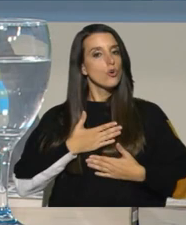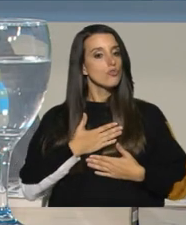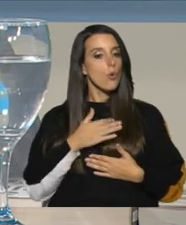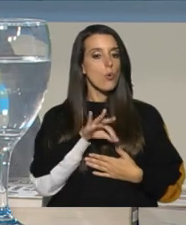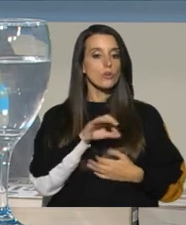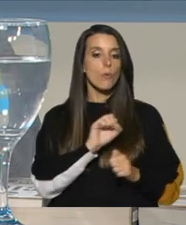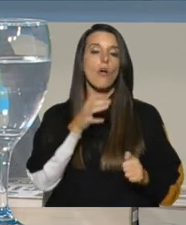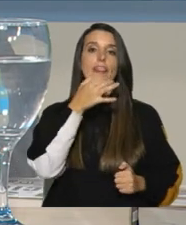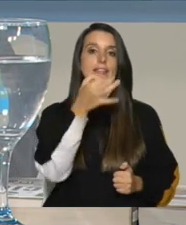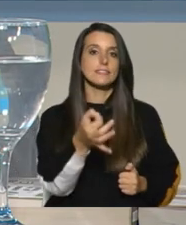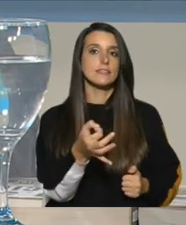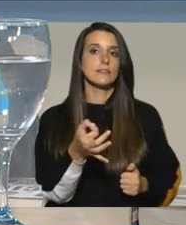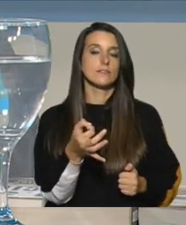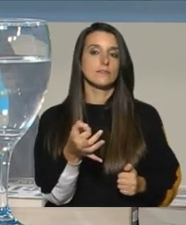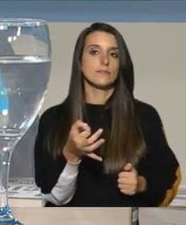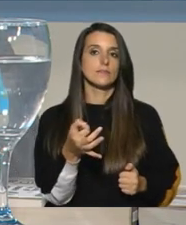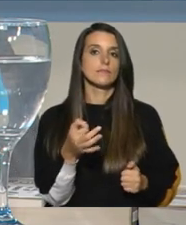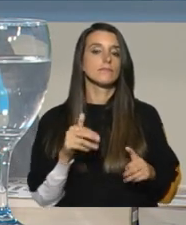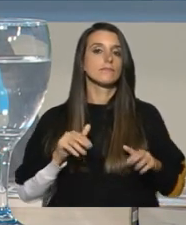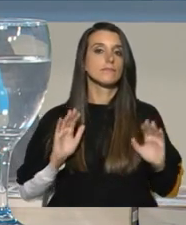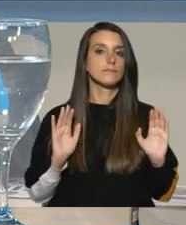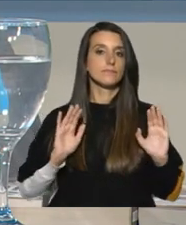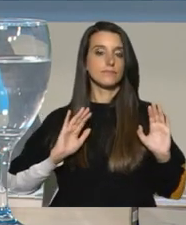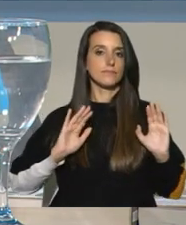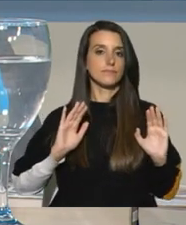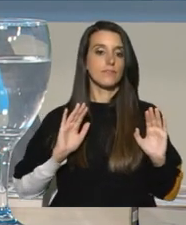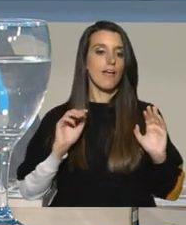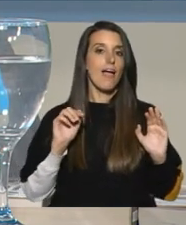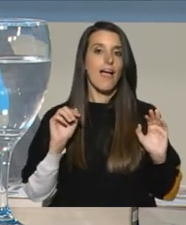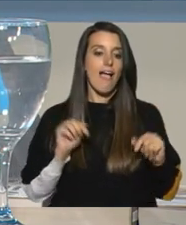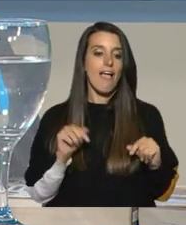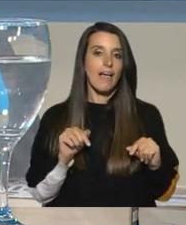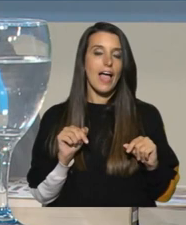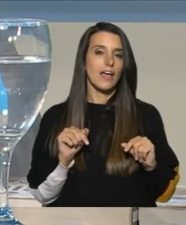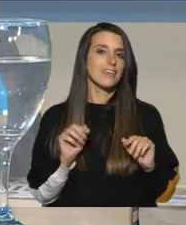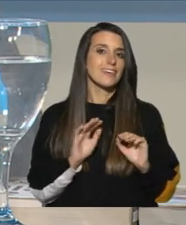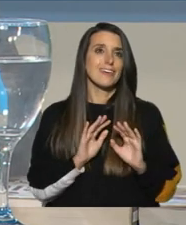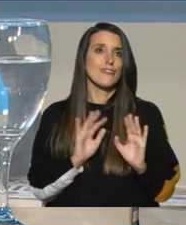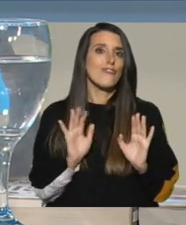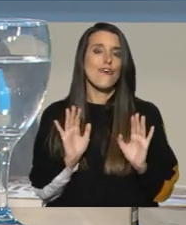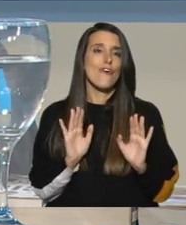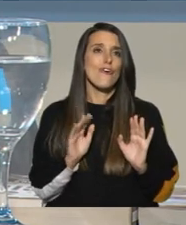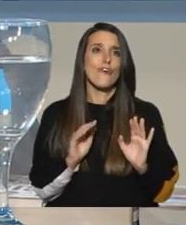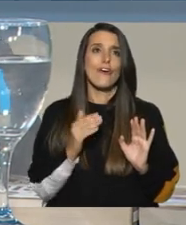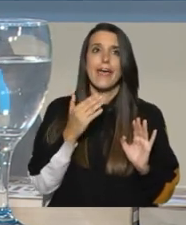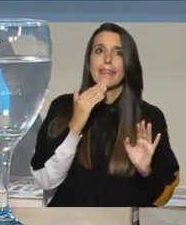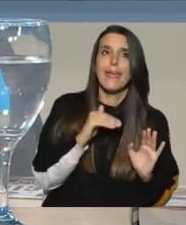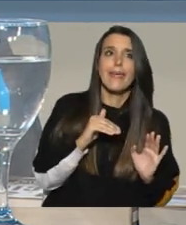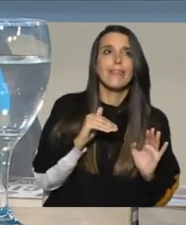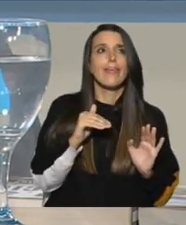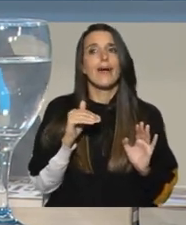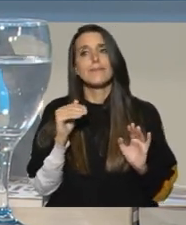decir es que acá, y con esto que no se interprete para un lado ni para